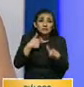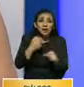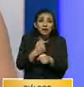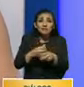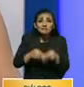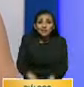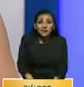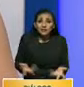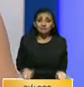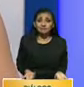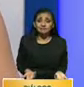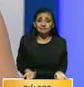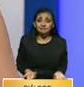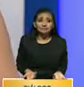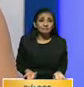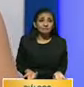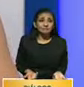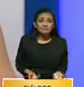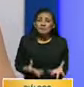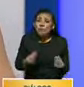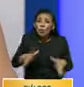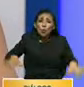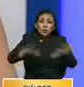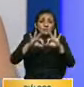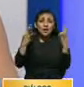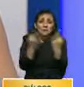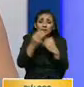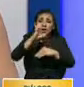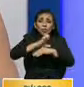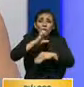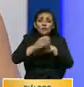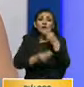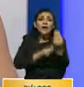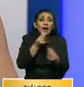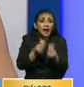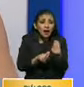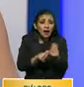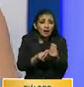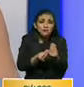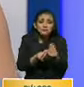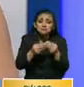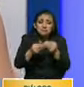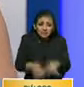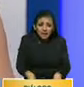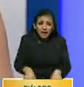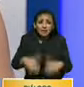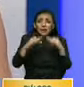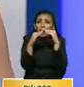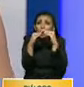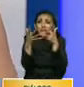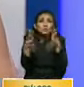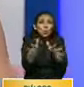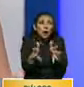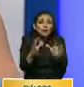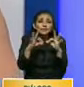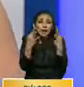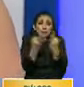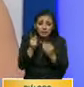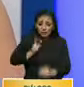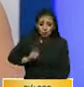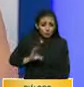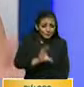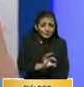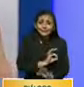empleo, por eso millones de familias quedaron en la calle sin un sustento para su familia, para su